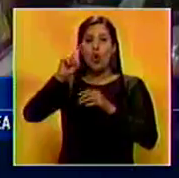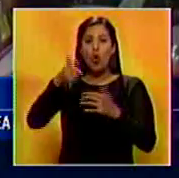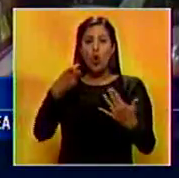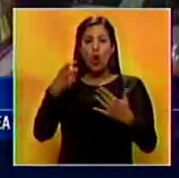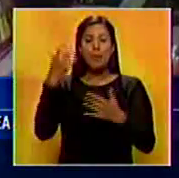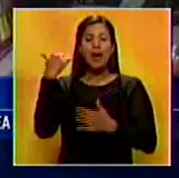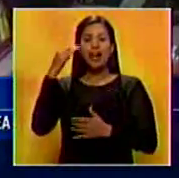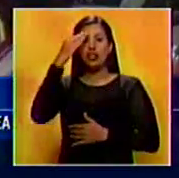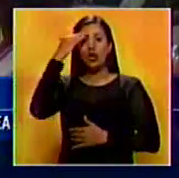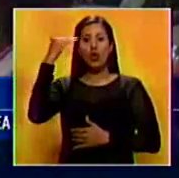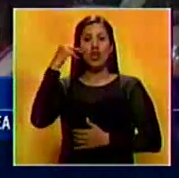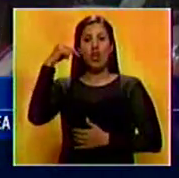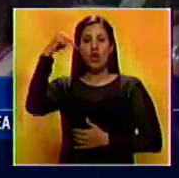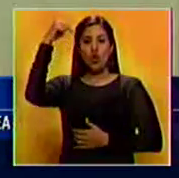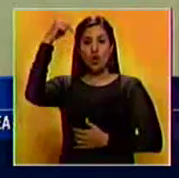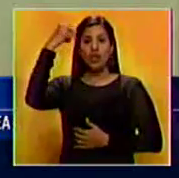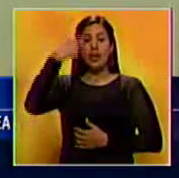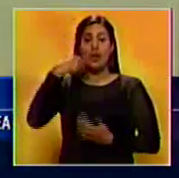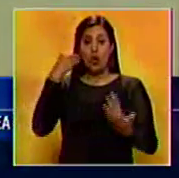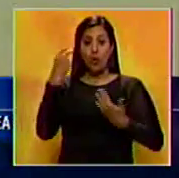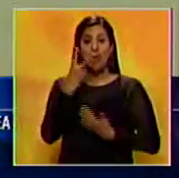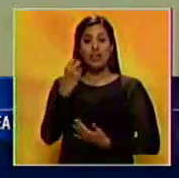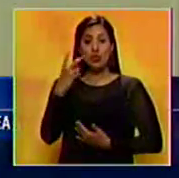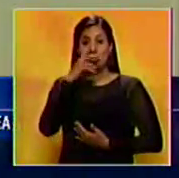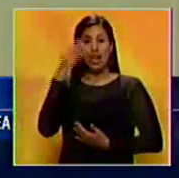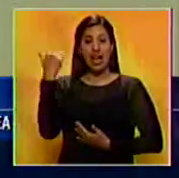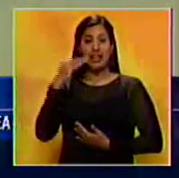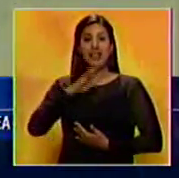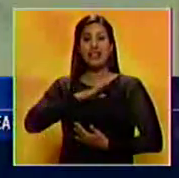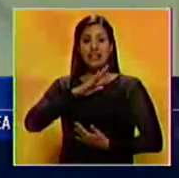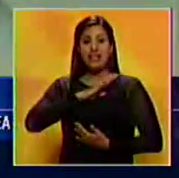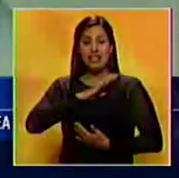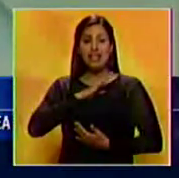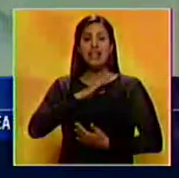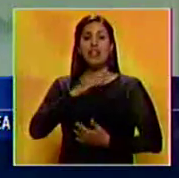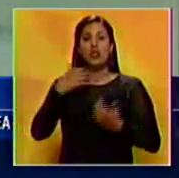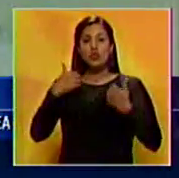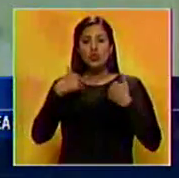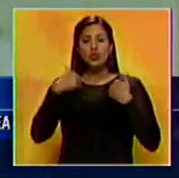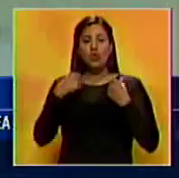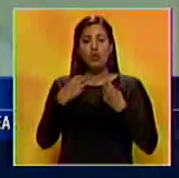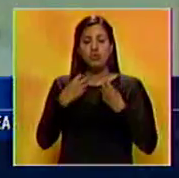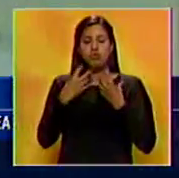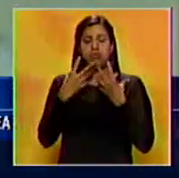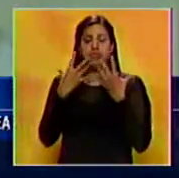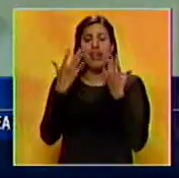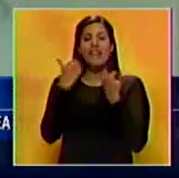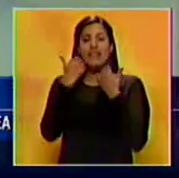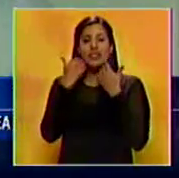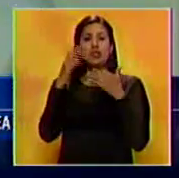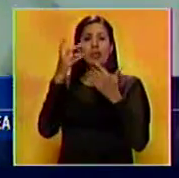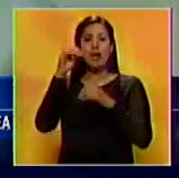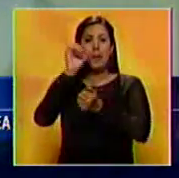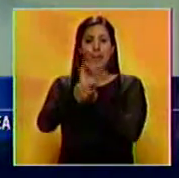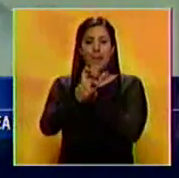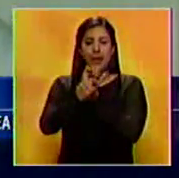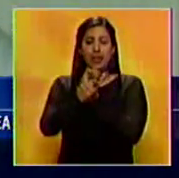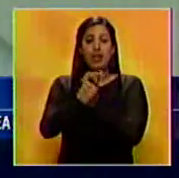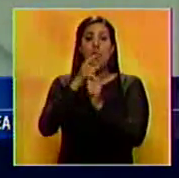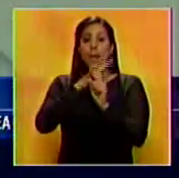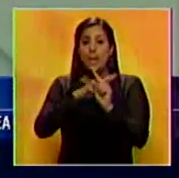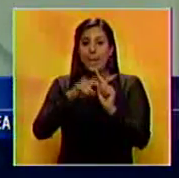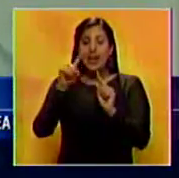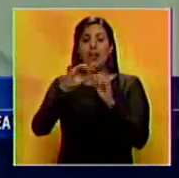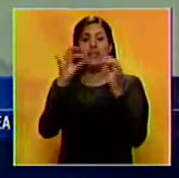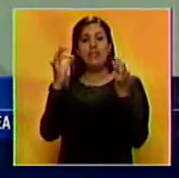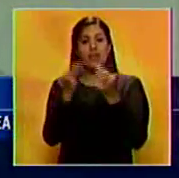coma desde Corea del Norte. El joven de 22 años presuntamente habría sufrido un brote de botulismo mientras estuvo en prisión. Sin